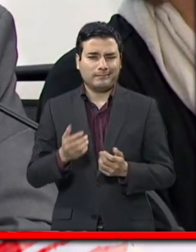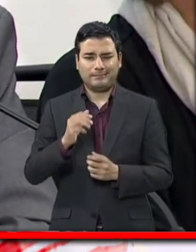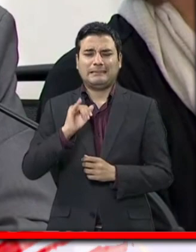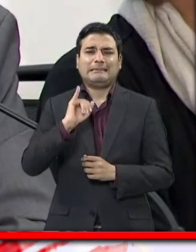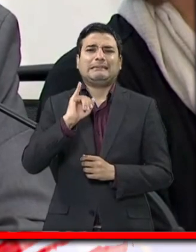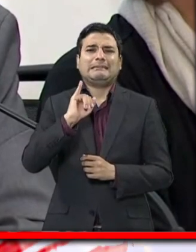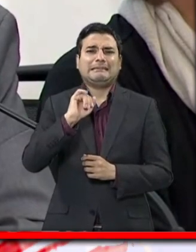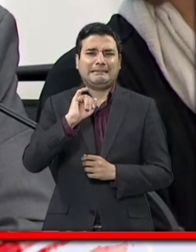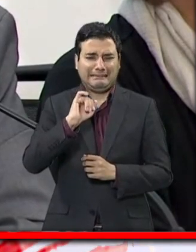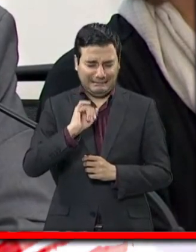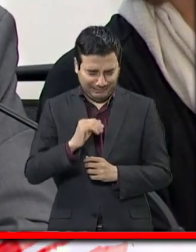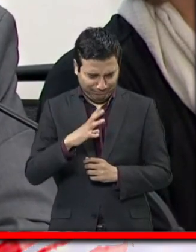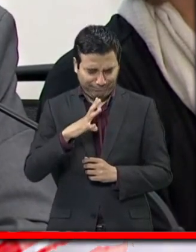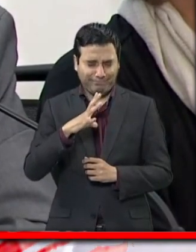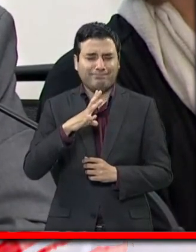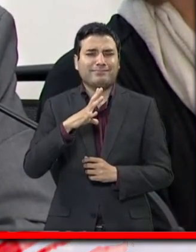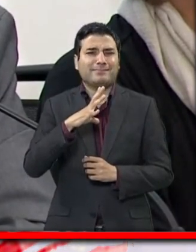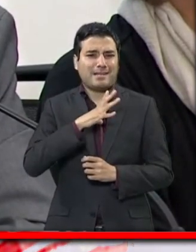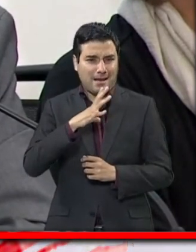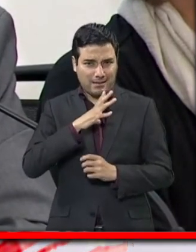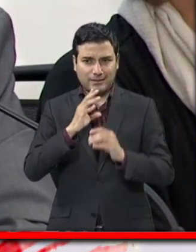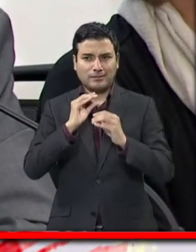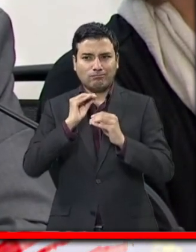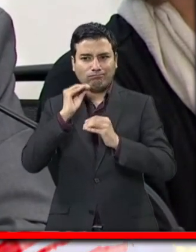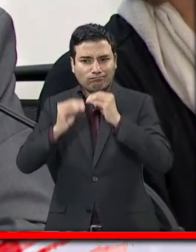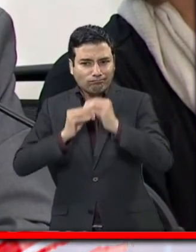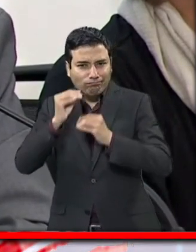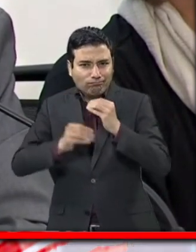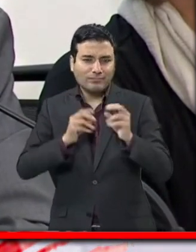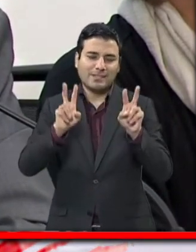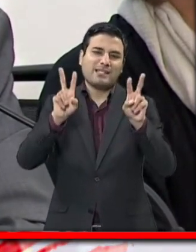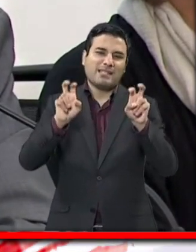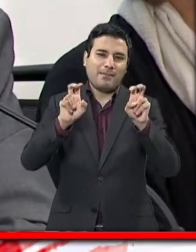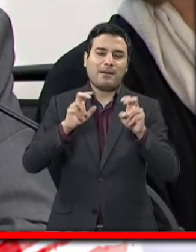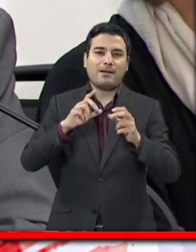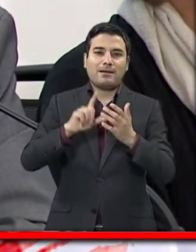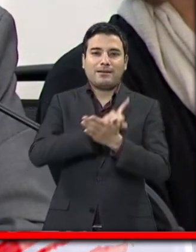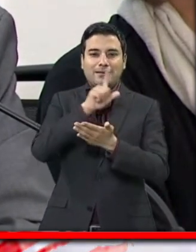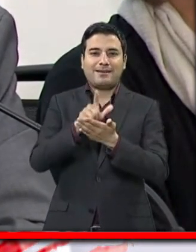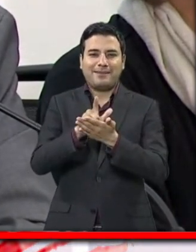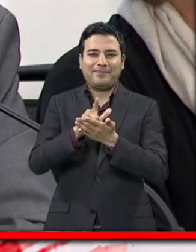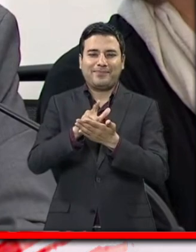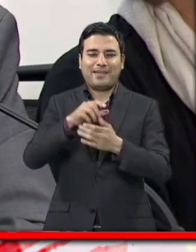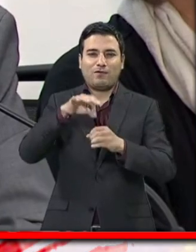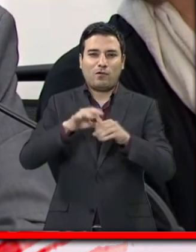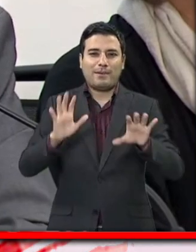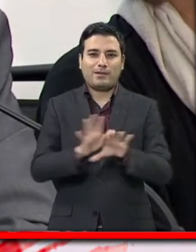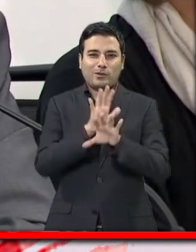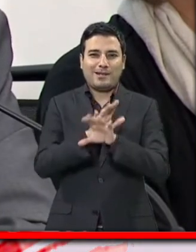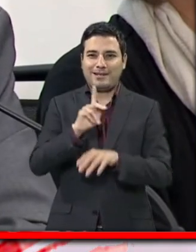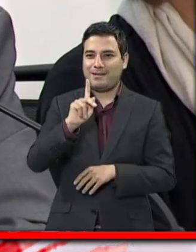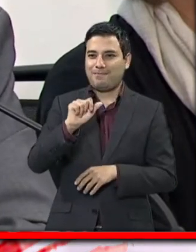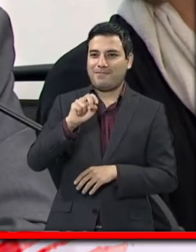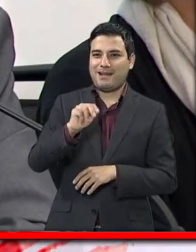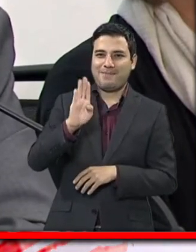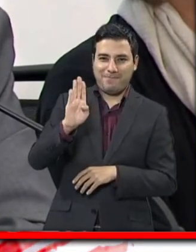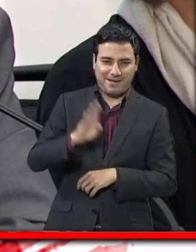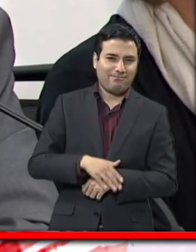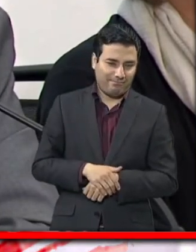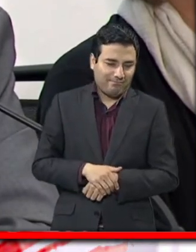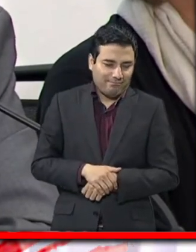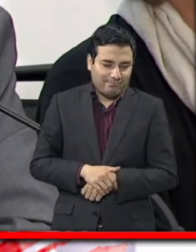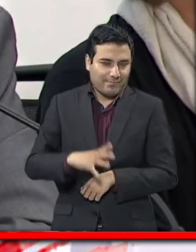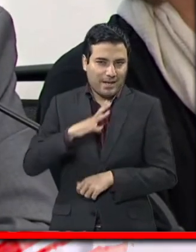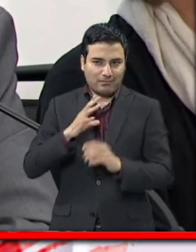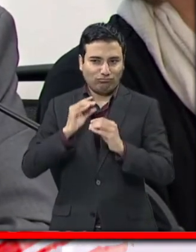hay un debate en torno a la reforma electoral que algunos llaman como Plan B el titular del ejecutivo